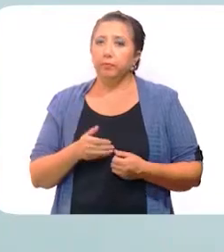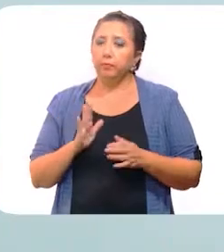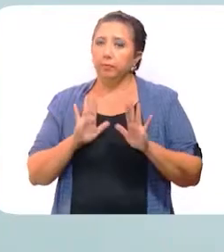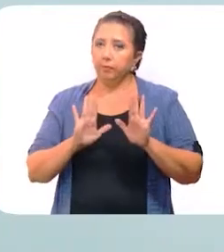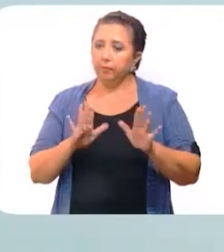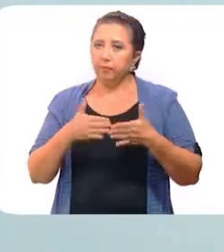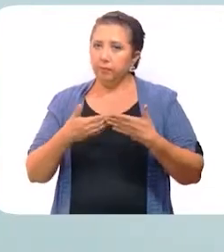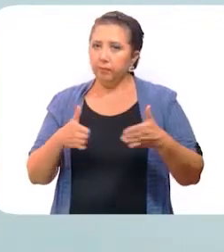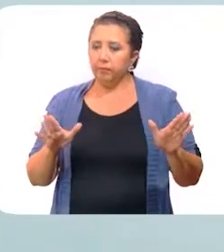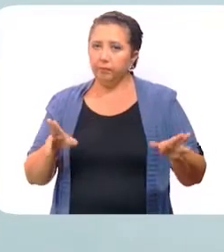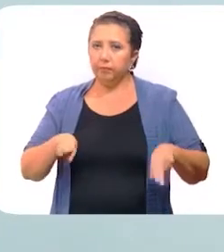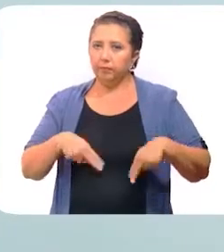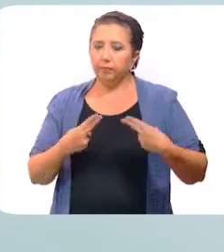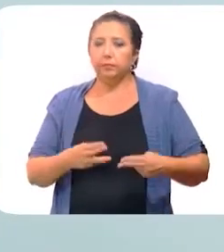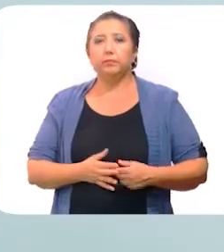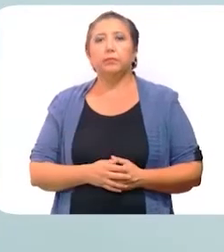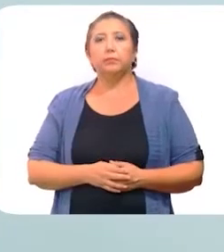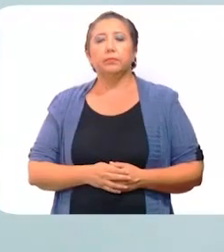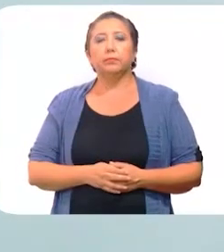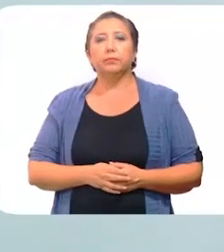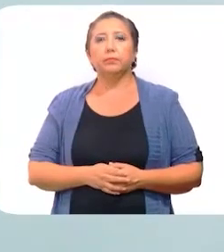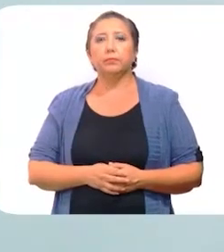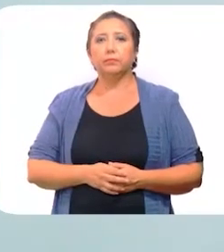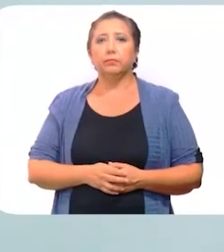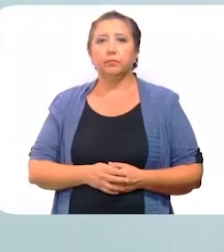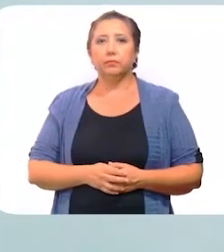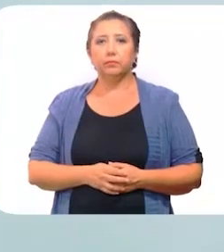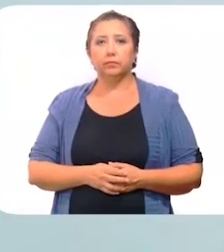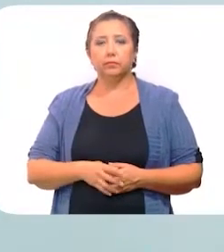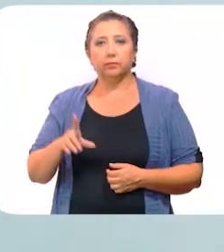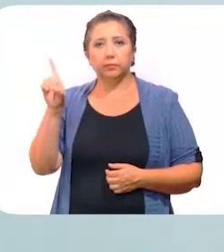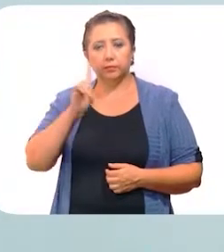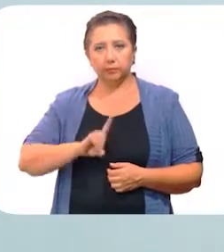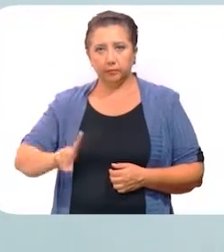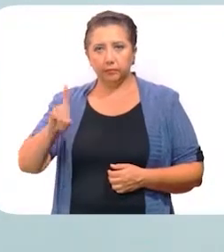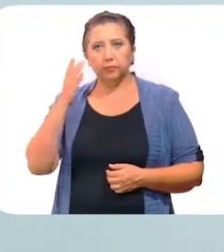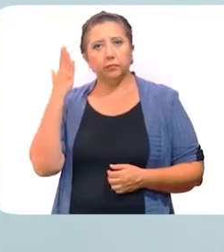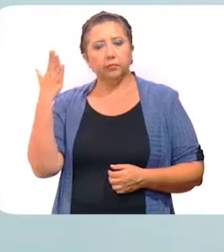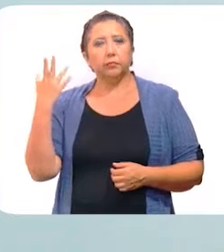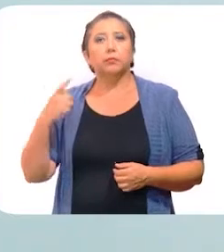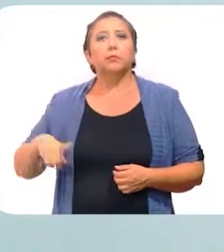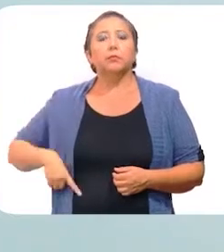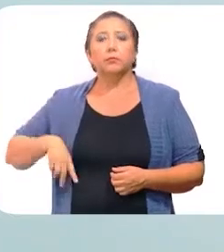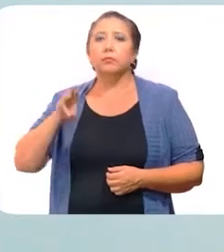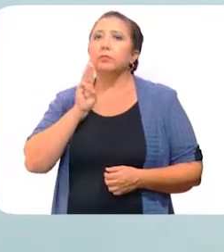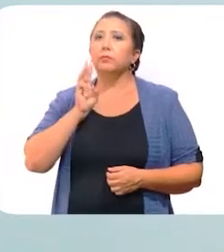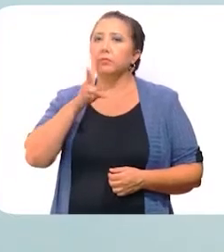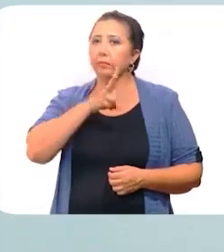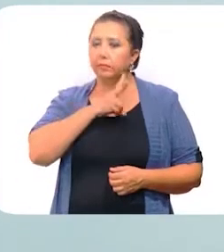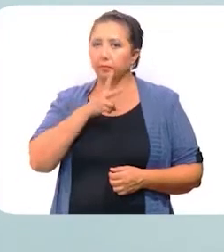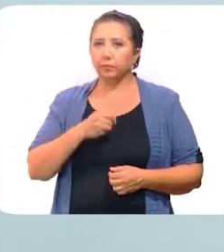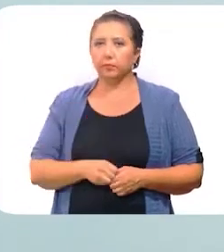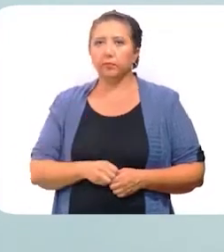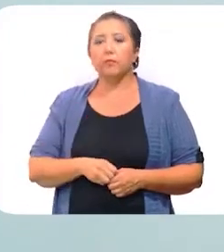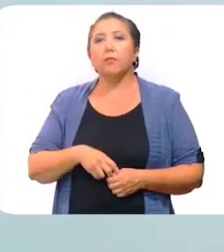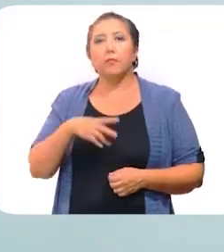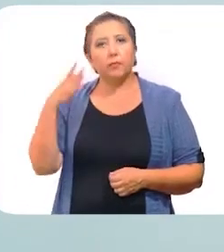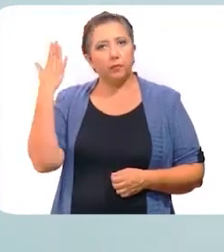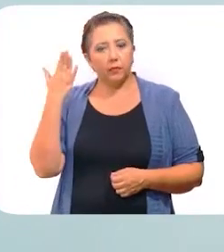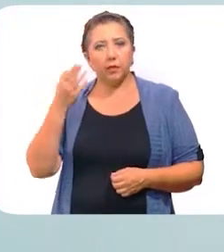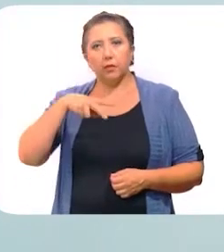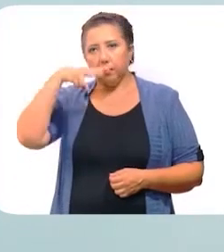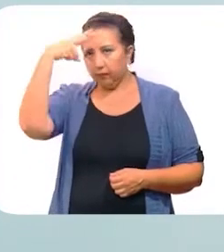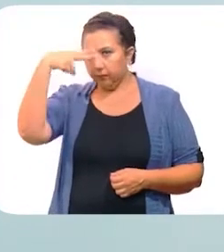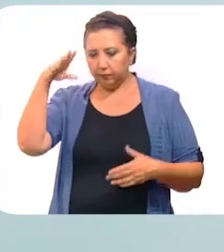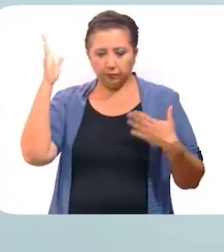e interrumpir el proceso de reactivación económica. Este domingo, por gestiones del gobernador Mauricio Vila Dosal ante la Federación,